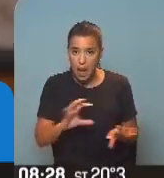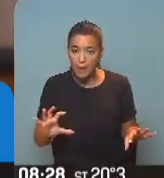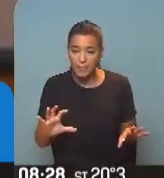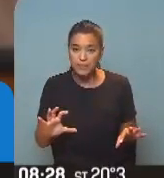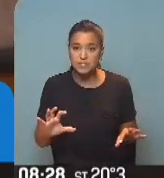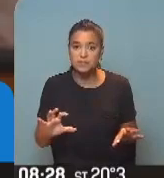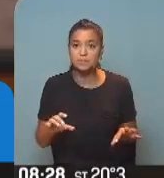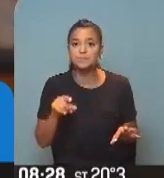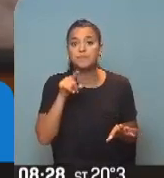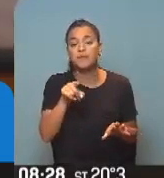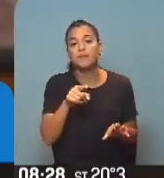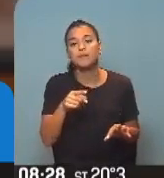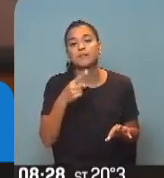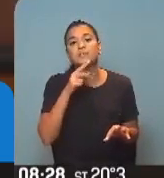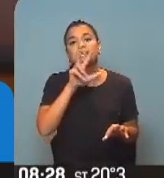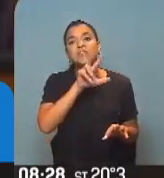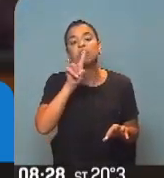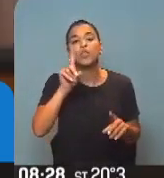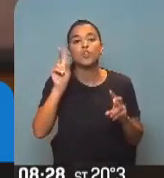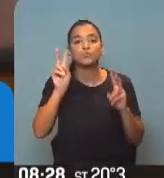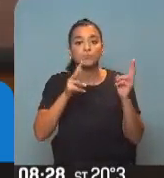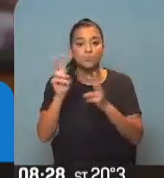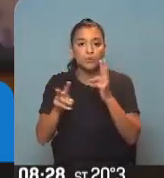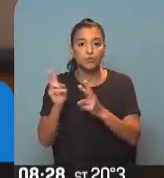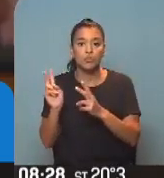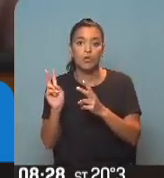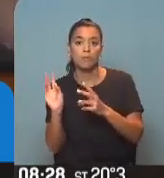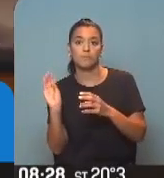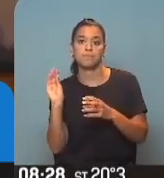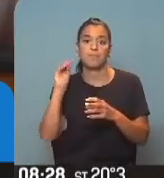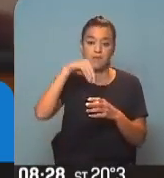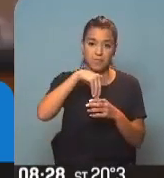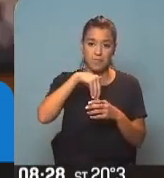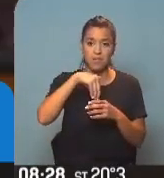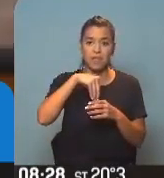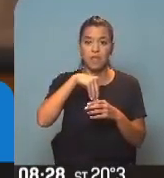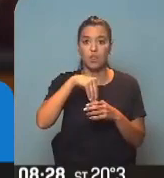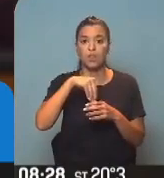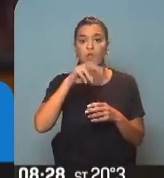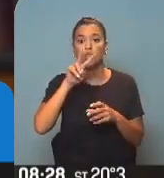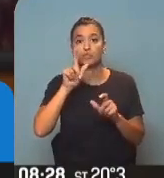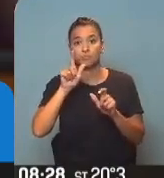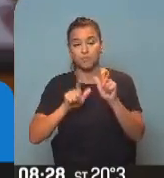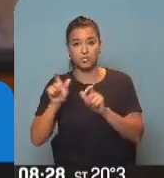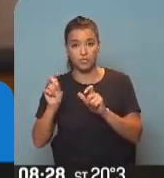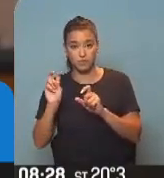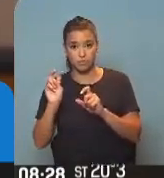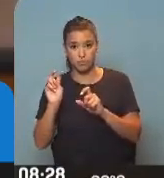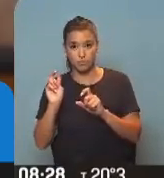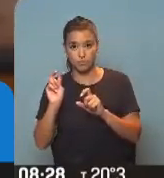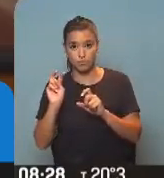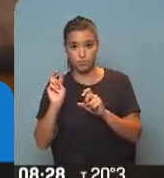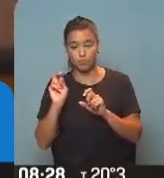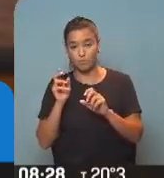en esta cifra de 32 fallecidos no están incluidos obviamente las personas que ingresaron a